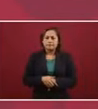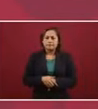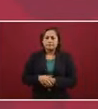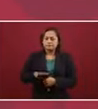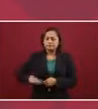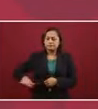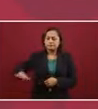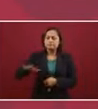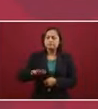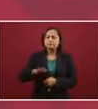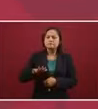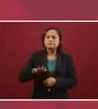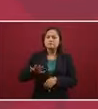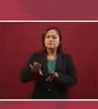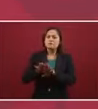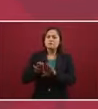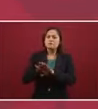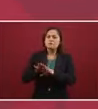amparos